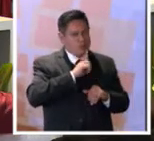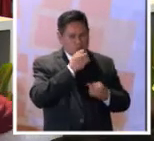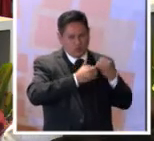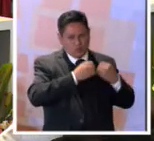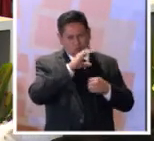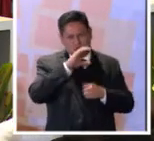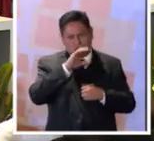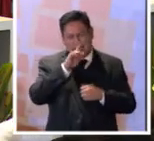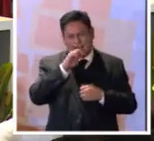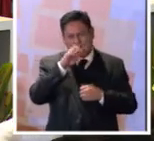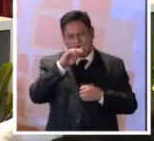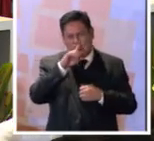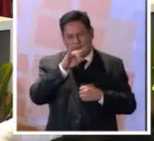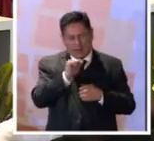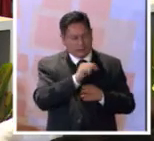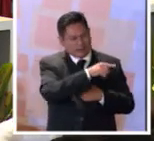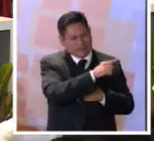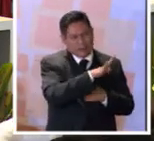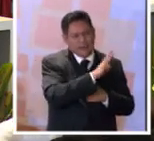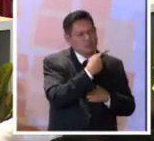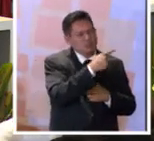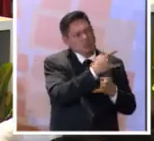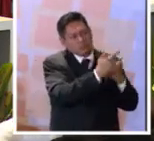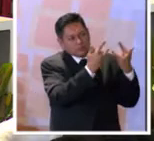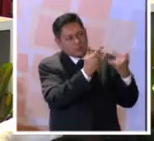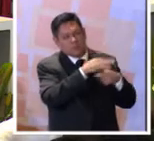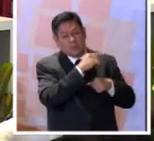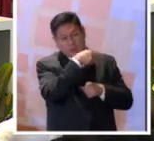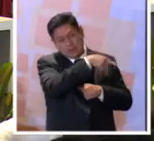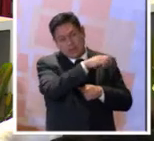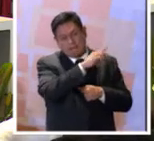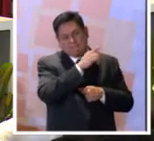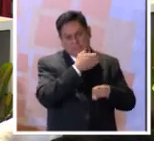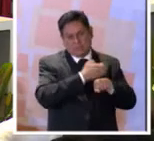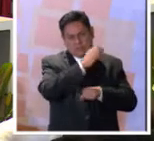presides ha sido